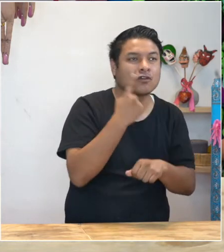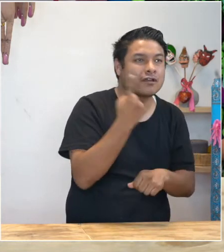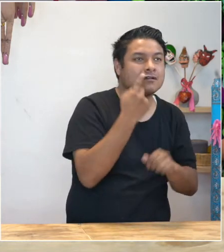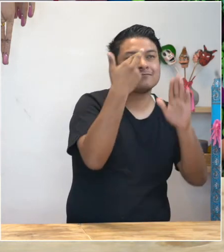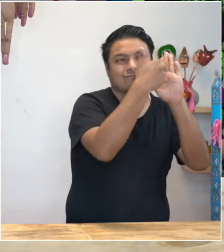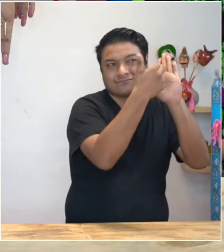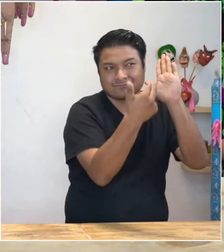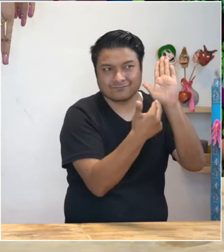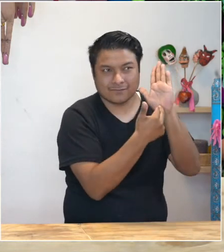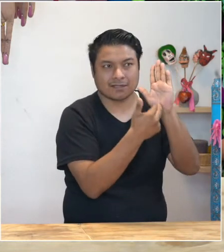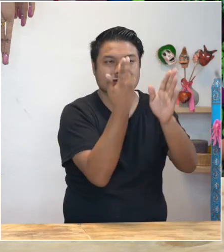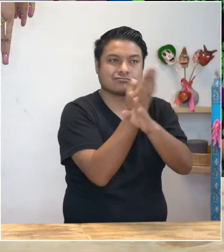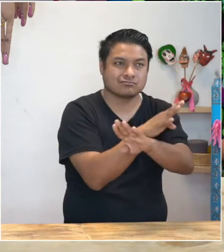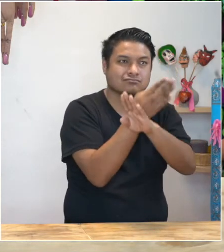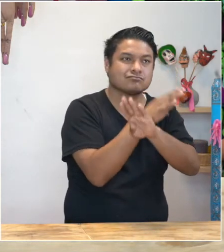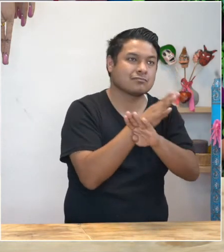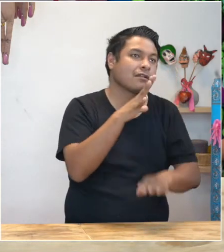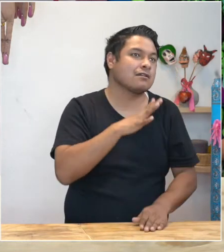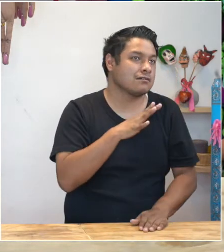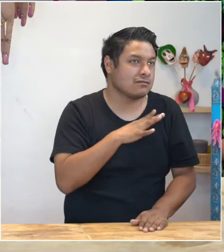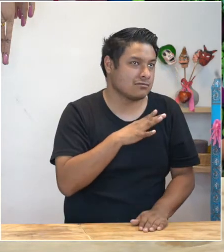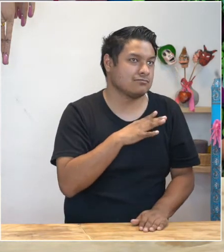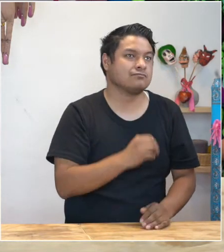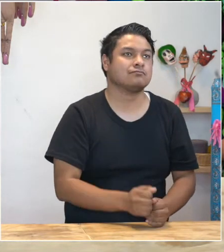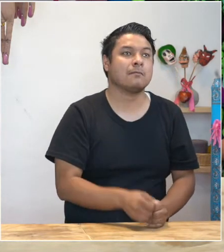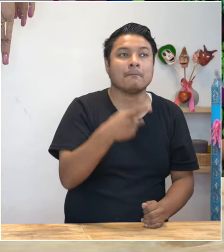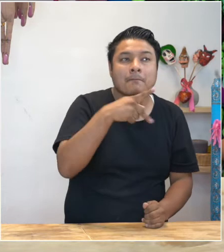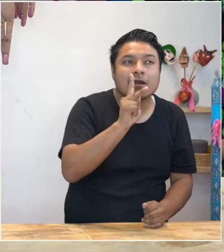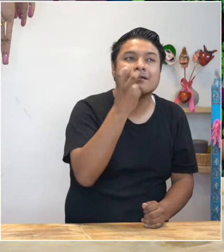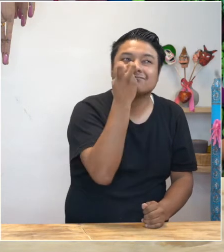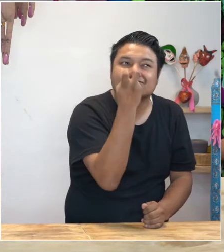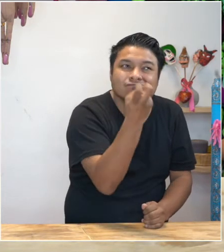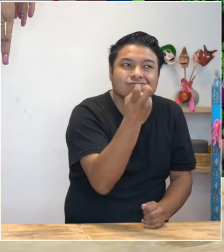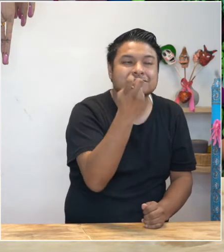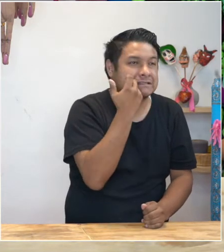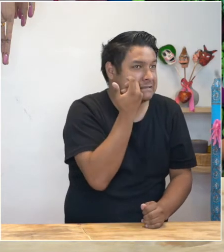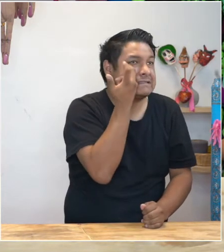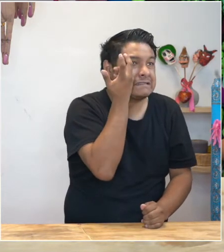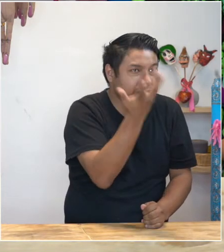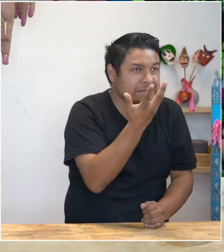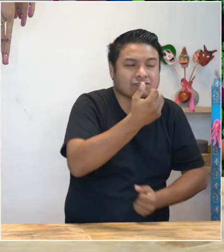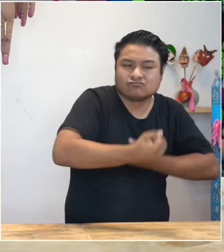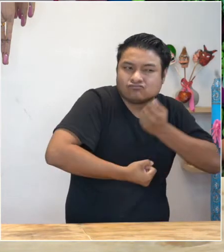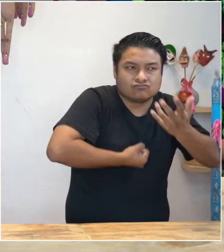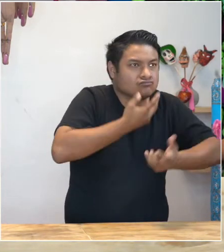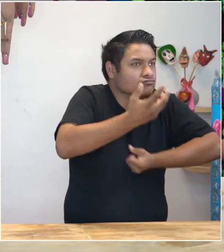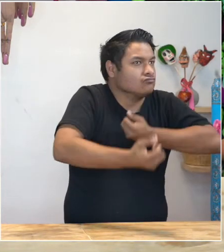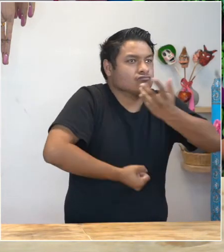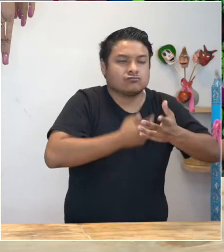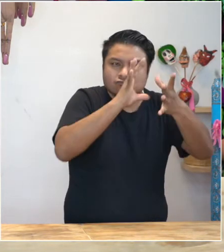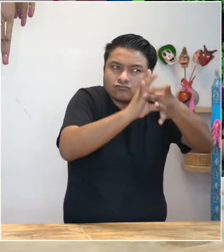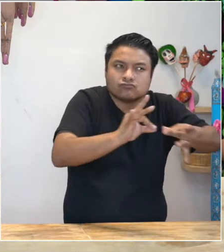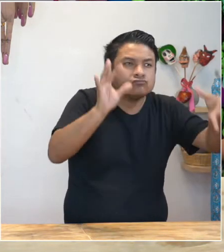ambiente que pueden estar tranquilas, que pueden ser incluidas y que pueden ser atendidas.